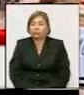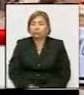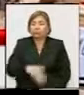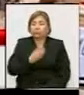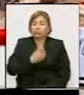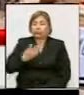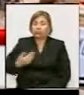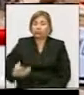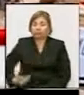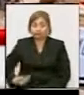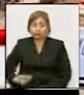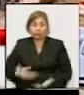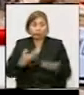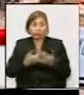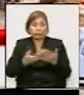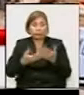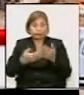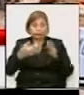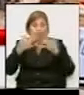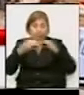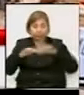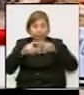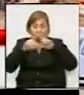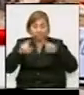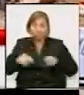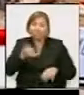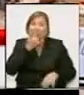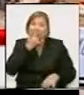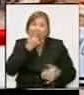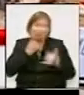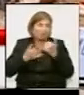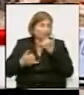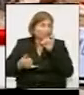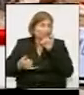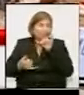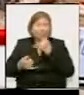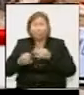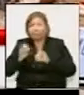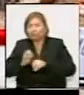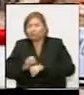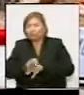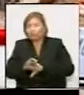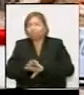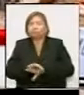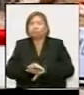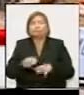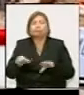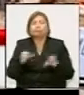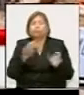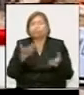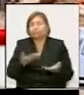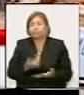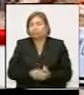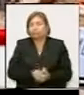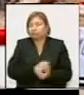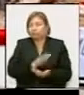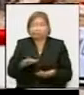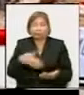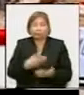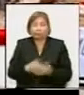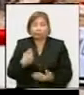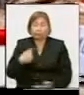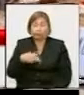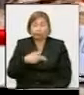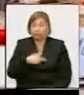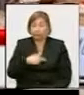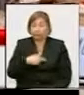Estado, a través de sus programas informáticos, comete errores, y esos errores repercuten en el filtrado de datos personales de todos nosotros. El